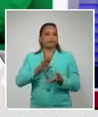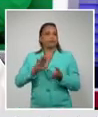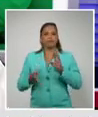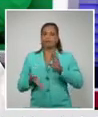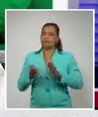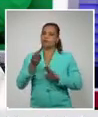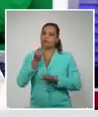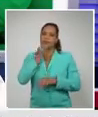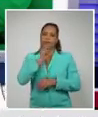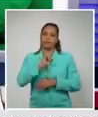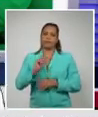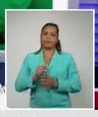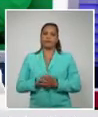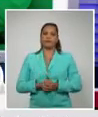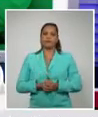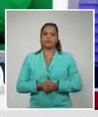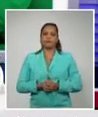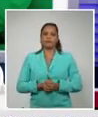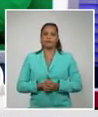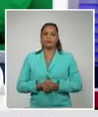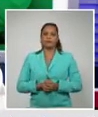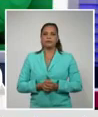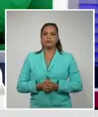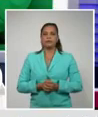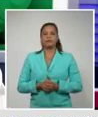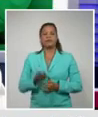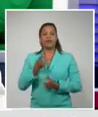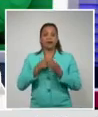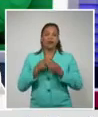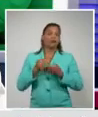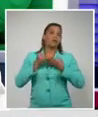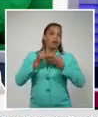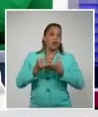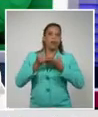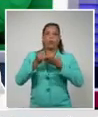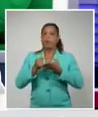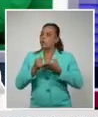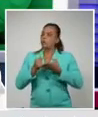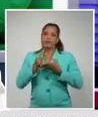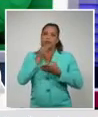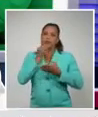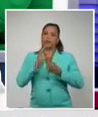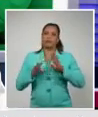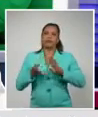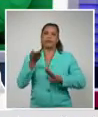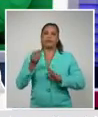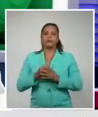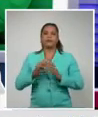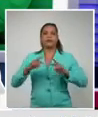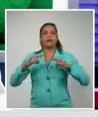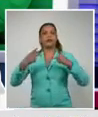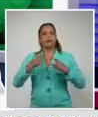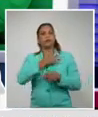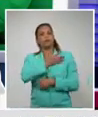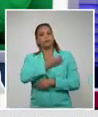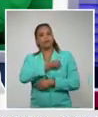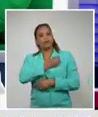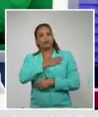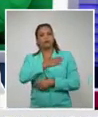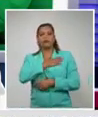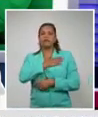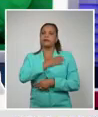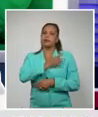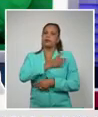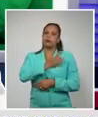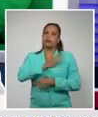su recuperación, no obstante las maniobras que se aplicaron. Reiteramos nuestras condolencias a los familiares, a las